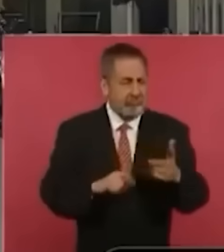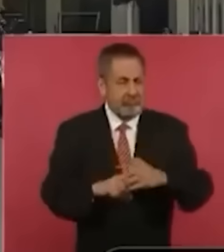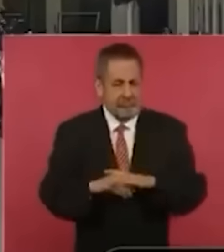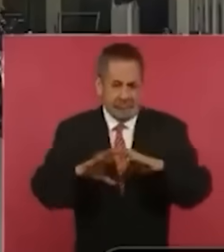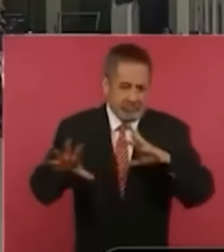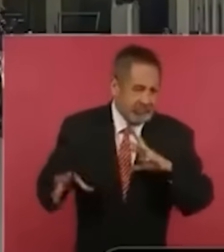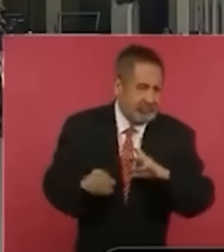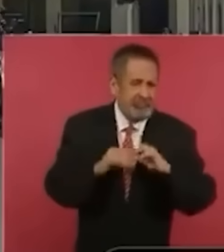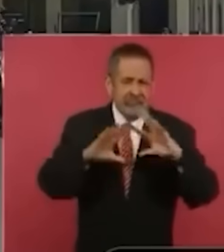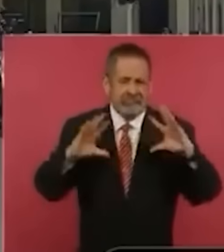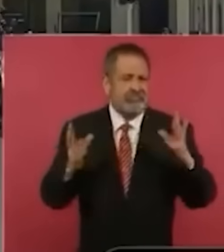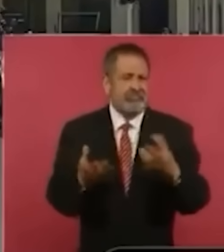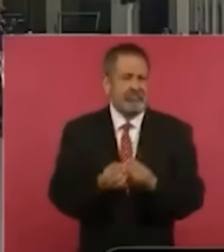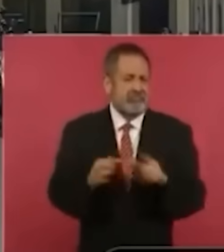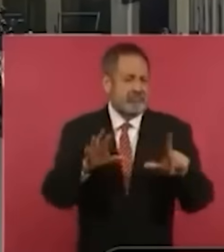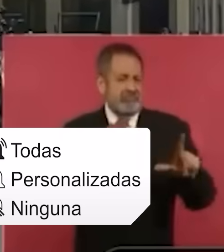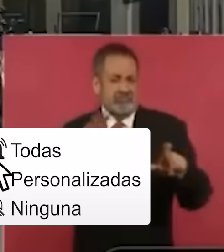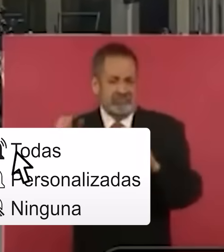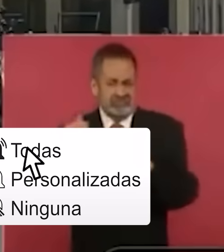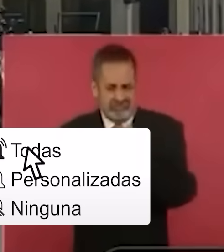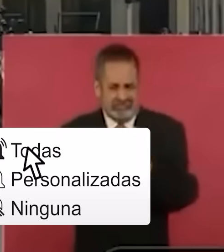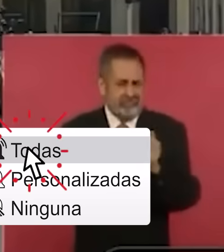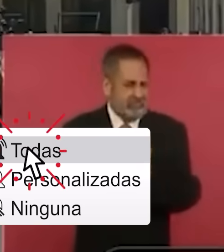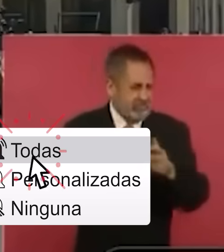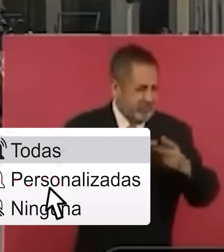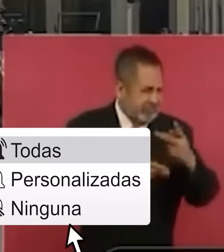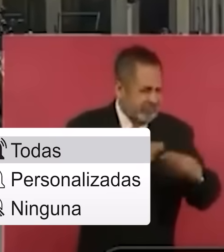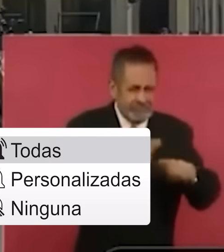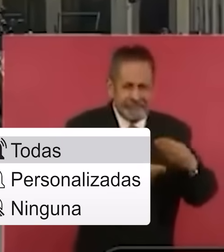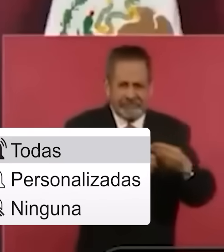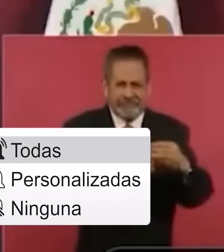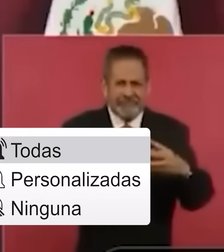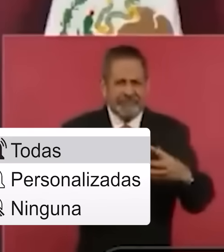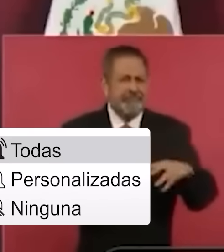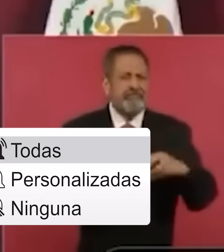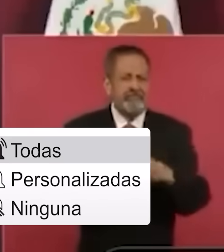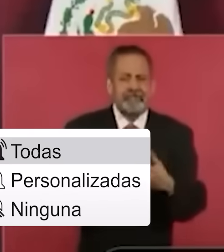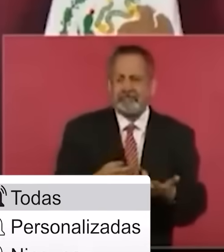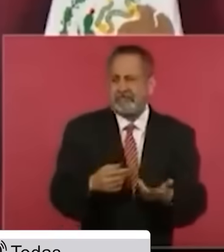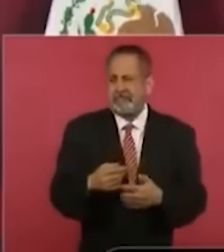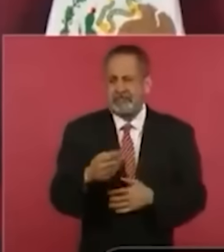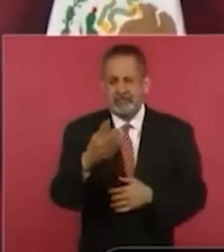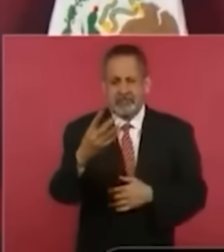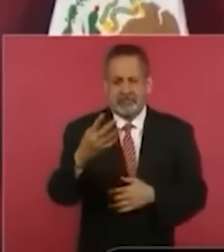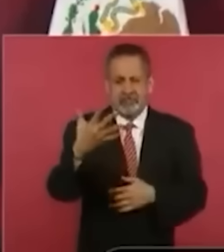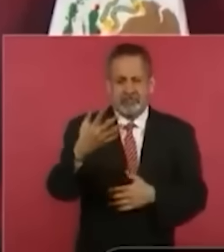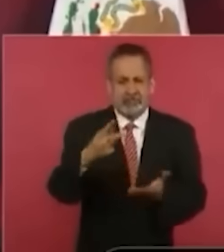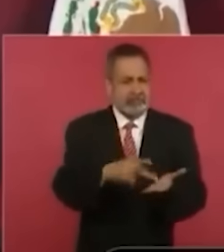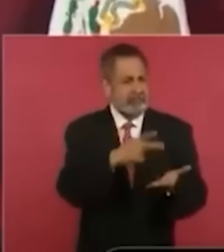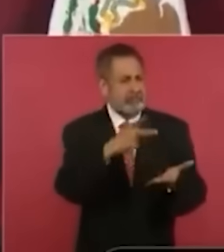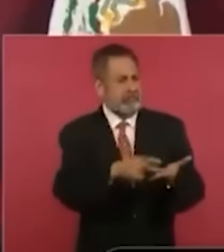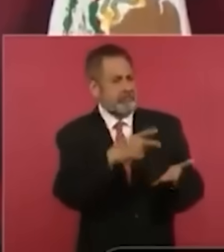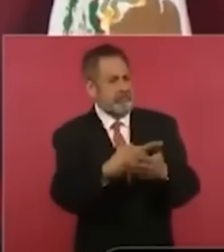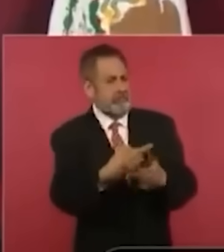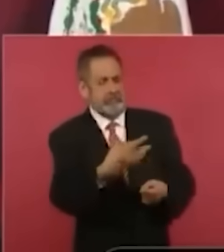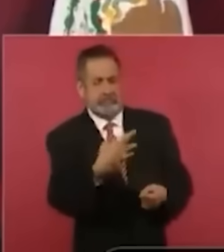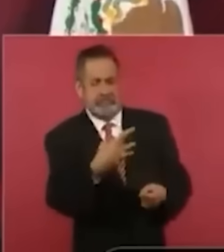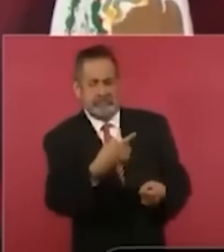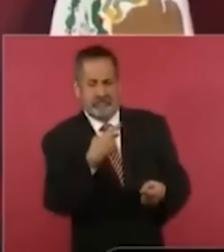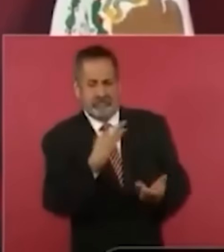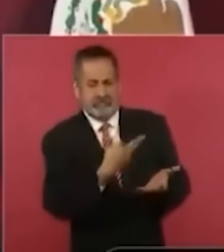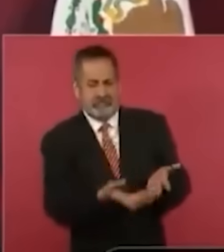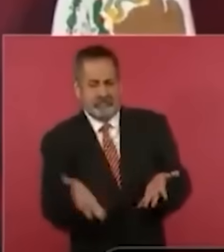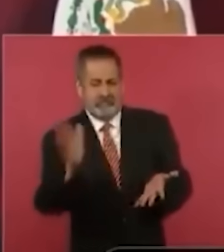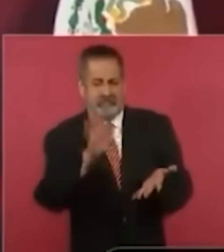suma todo lo que obtienen con prestaciones como cuatro o cinco veces más de lo que